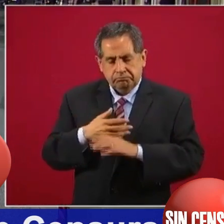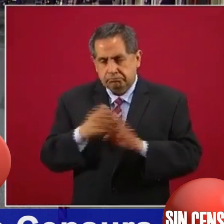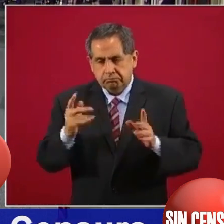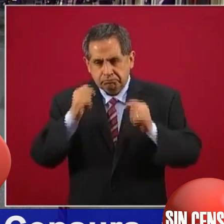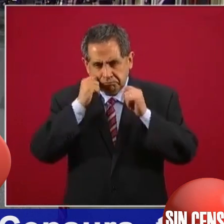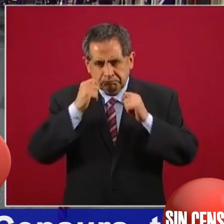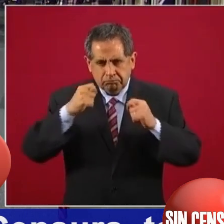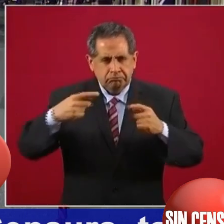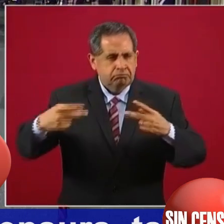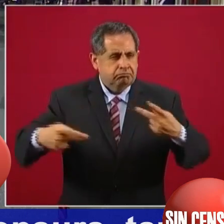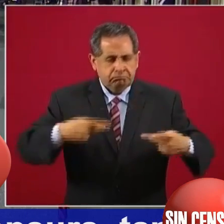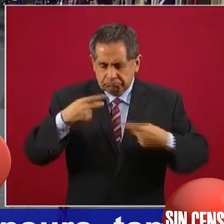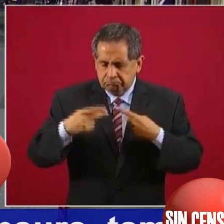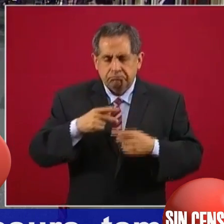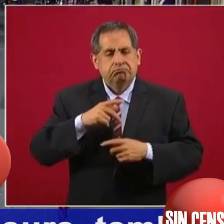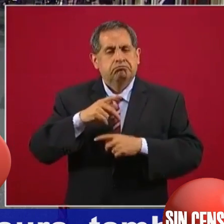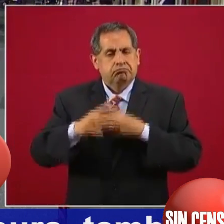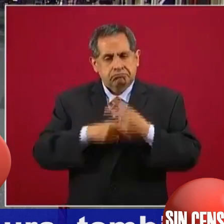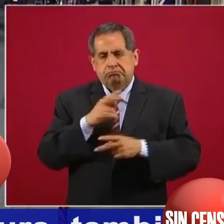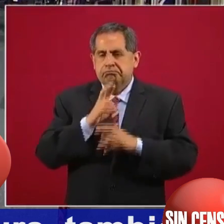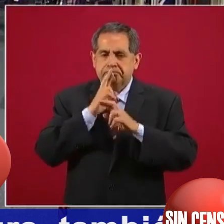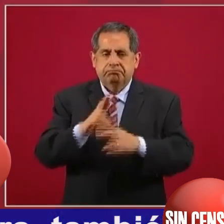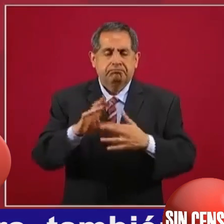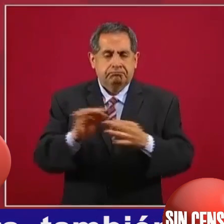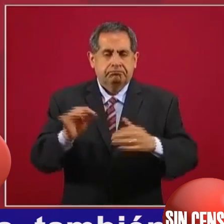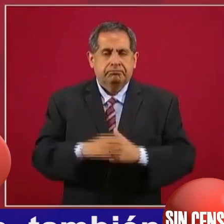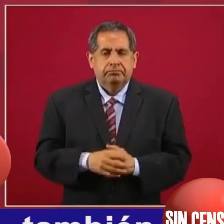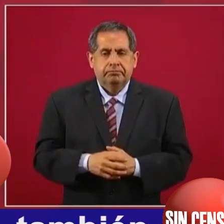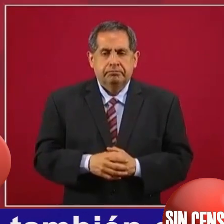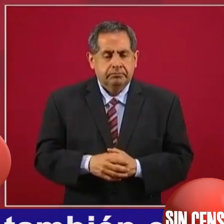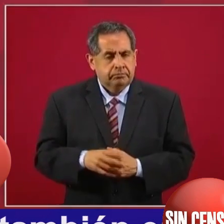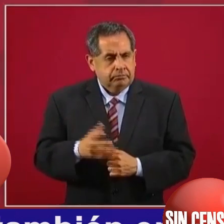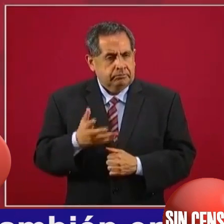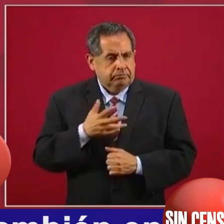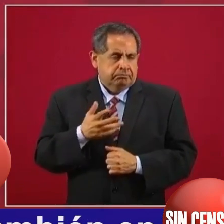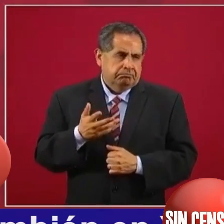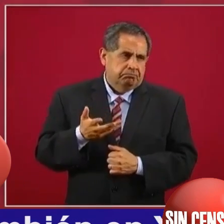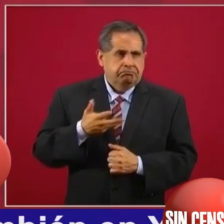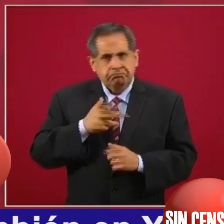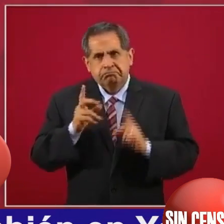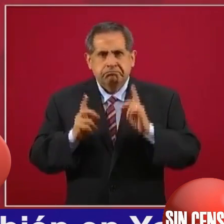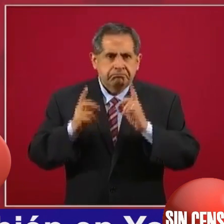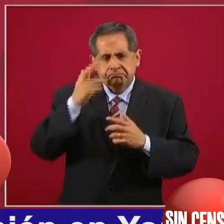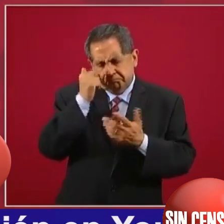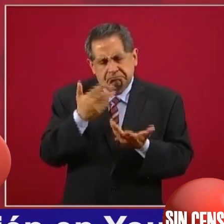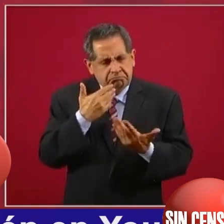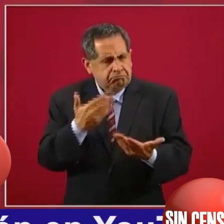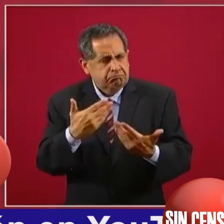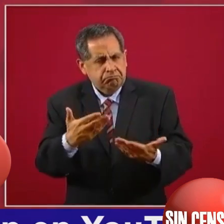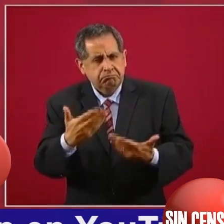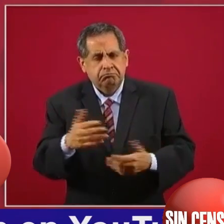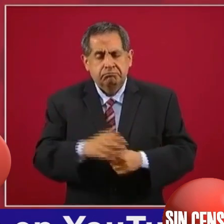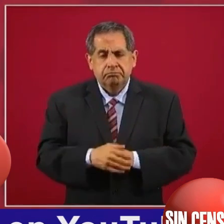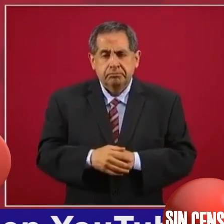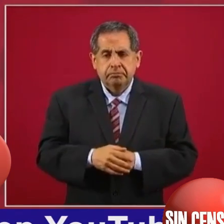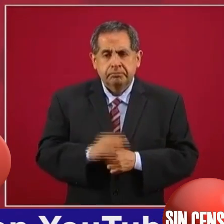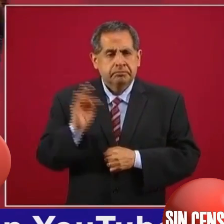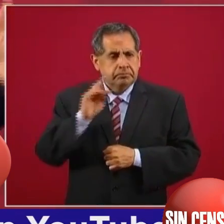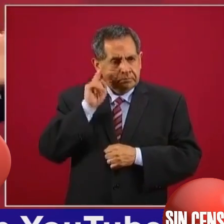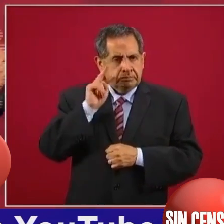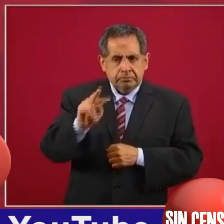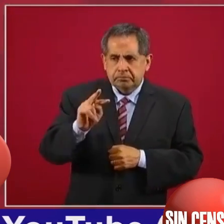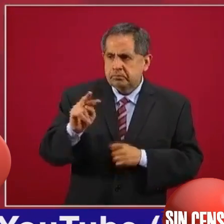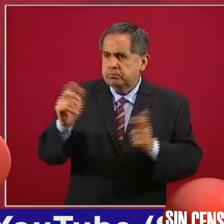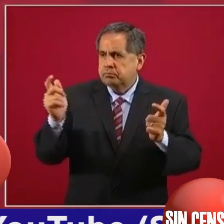tiene ninguna preferencia política. Nos parece una inquietud legítima. La gente identifica